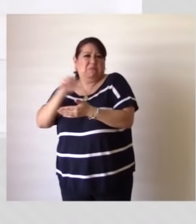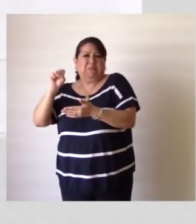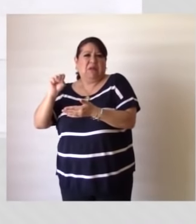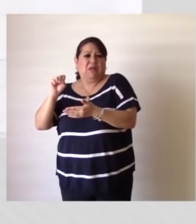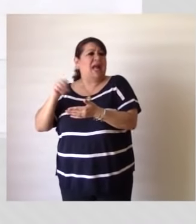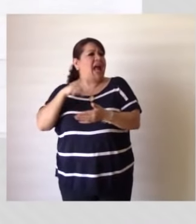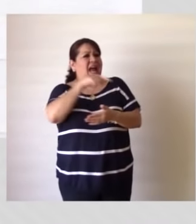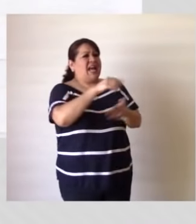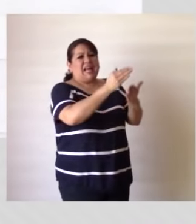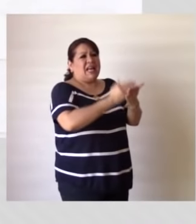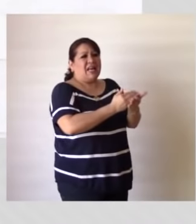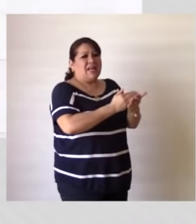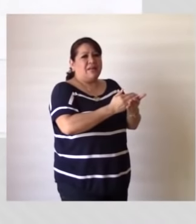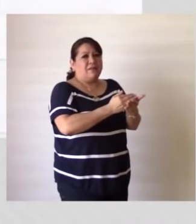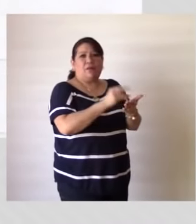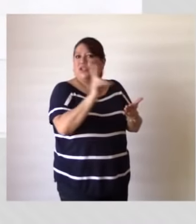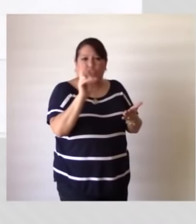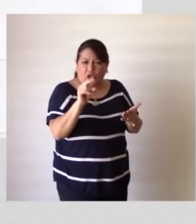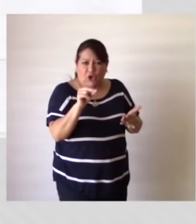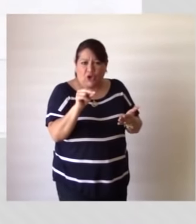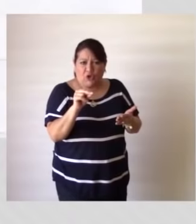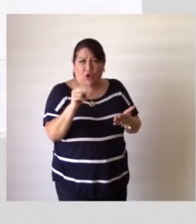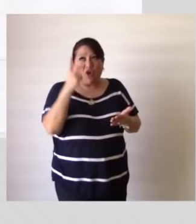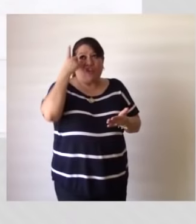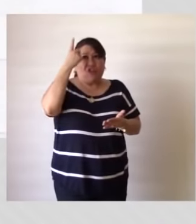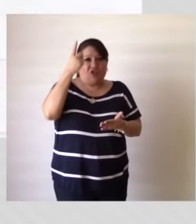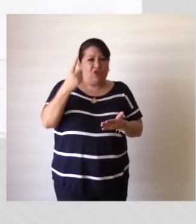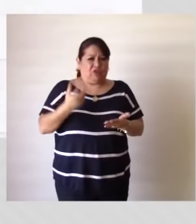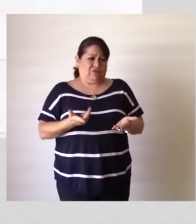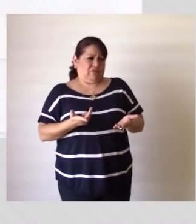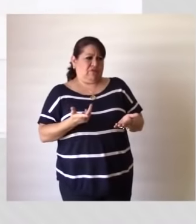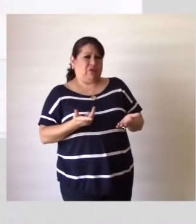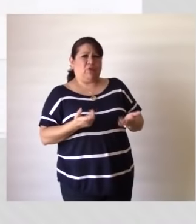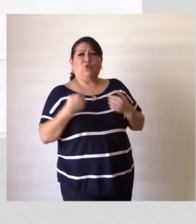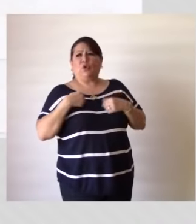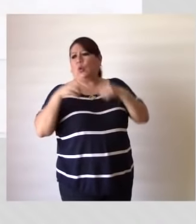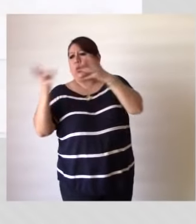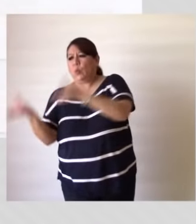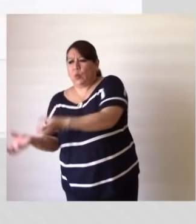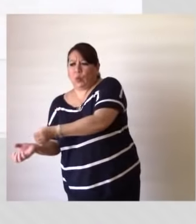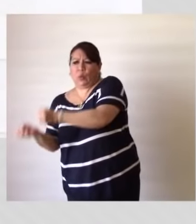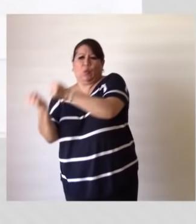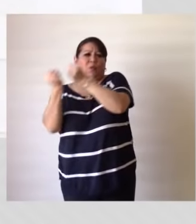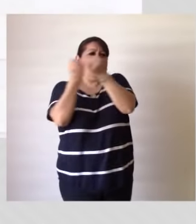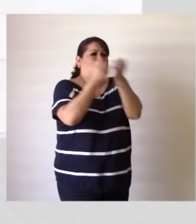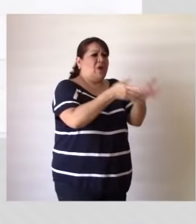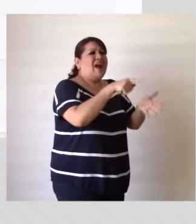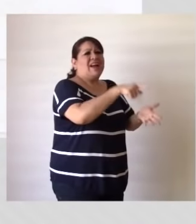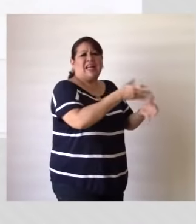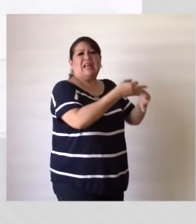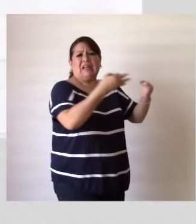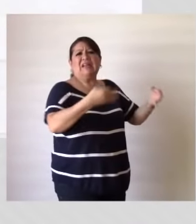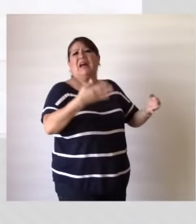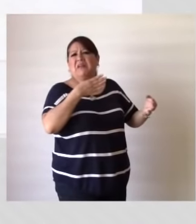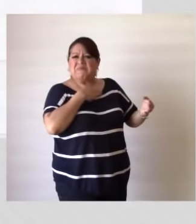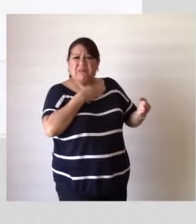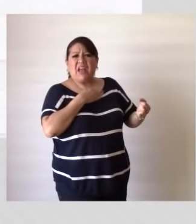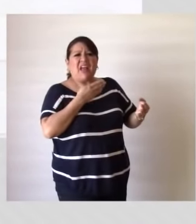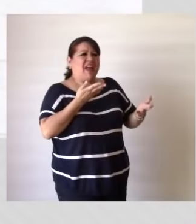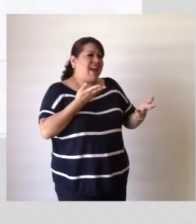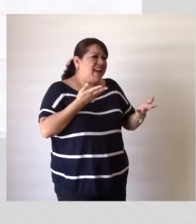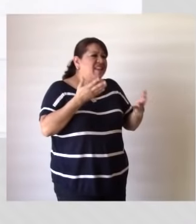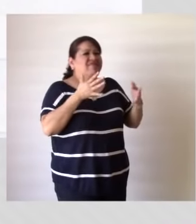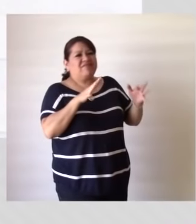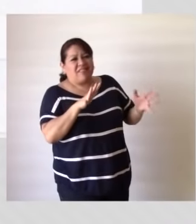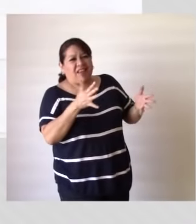tampoco les dijo los voy a llevar a una tierra buena no está tan mal tiene